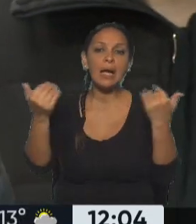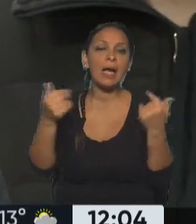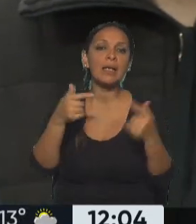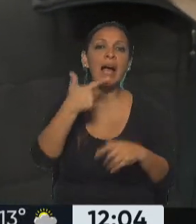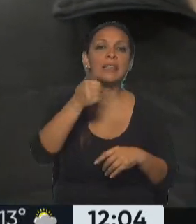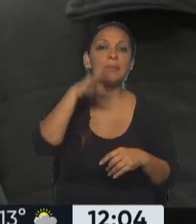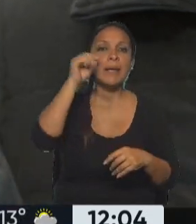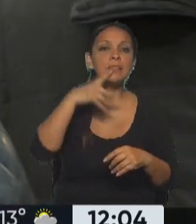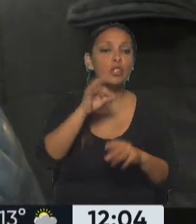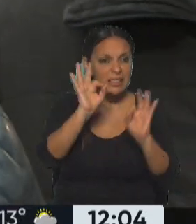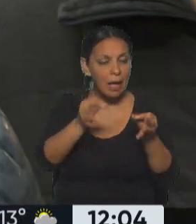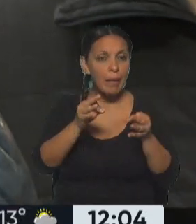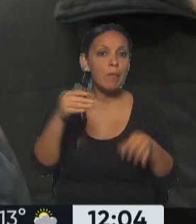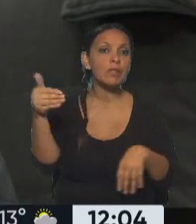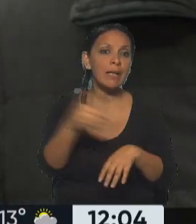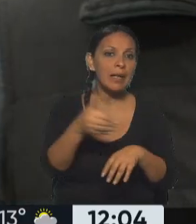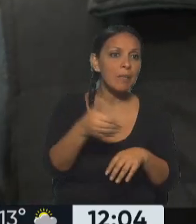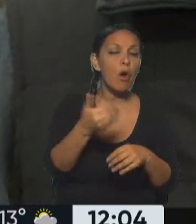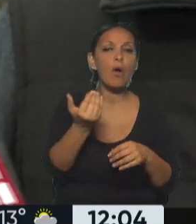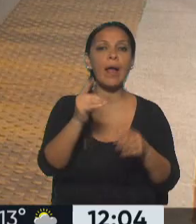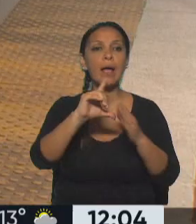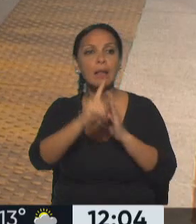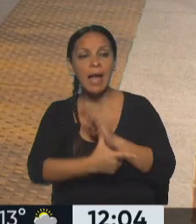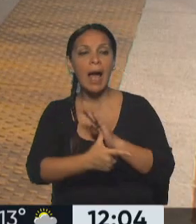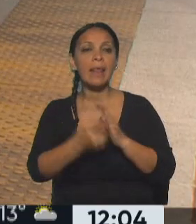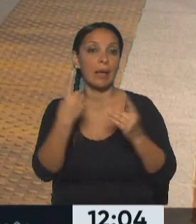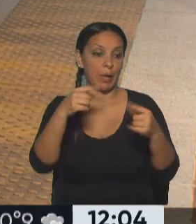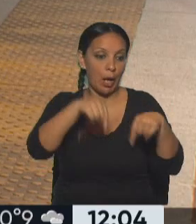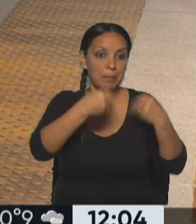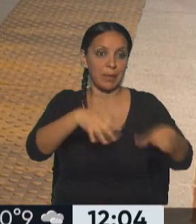no se resuelve un día para el otro, que van a demorar 10, 15 años, pero queremos que se empiece a trabajar para eso.